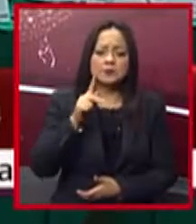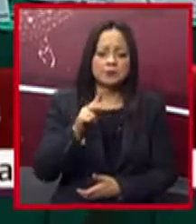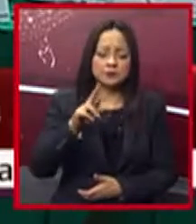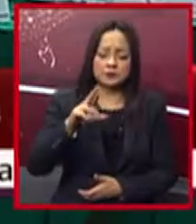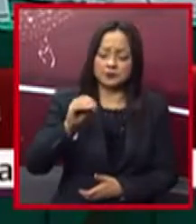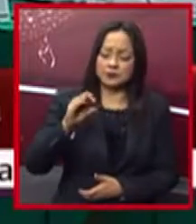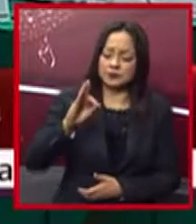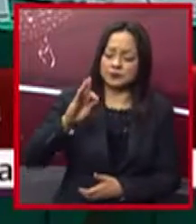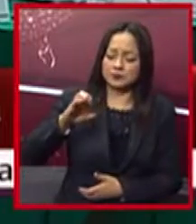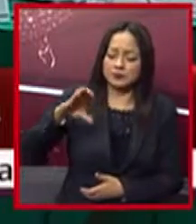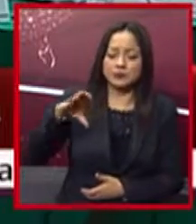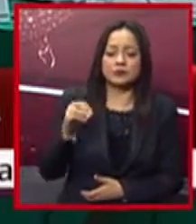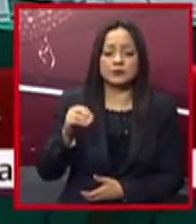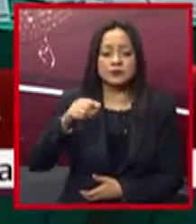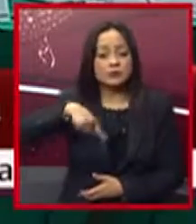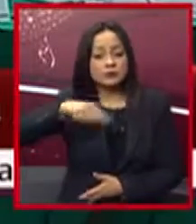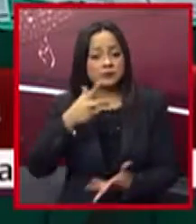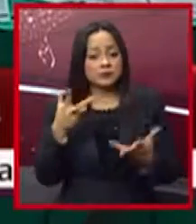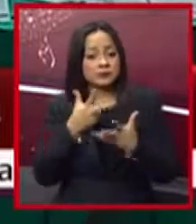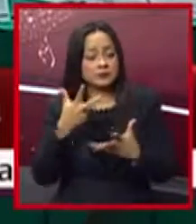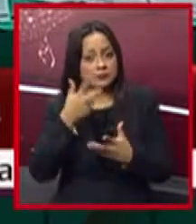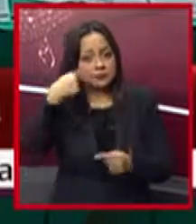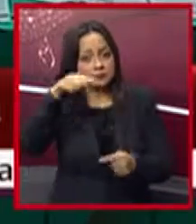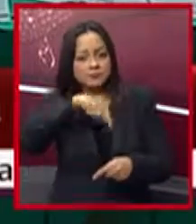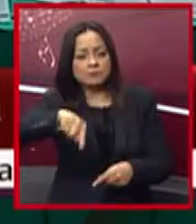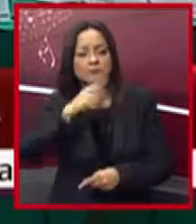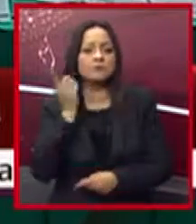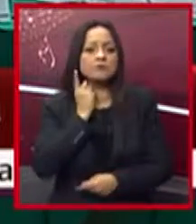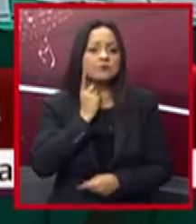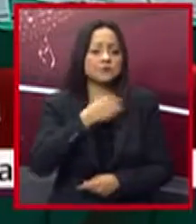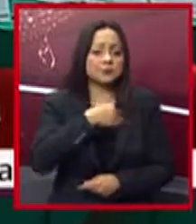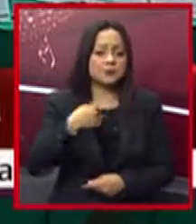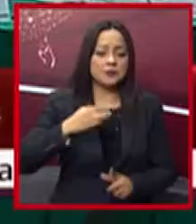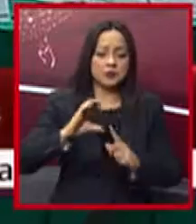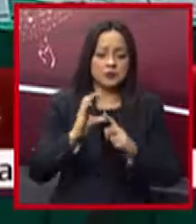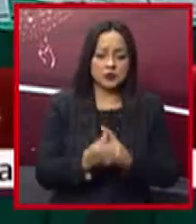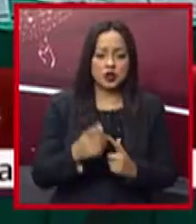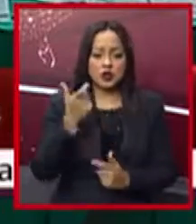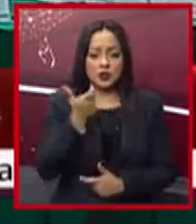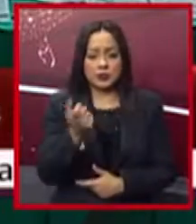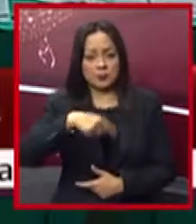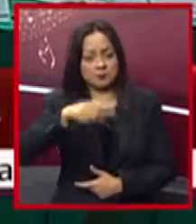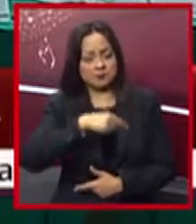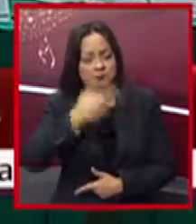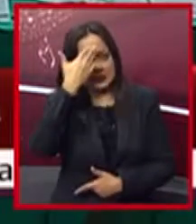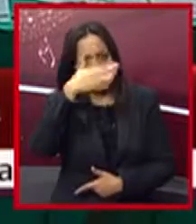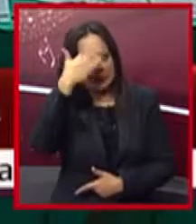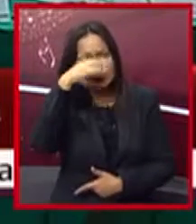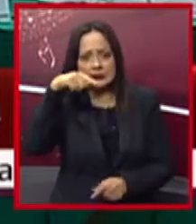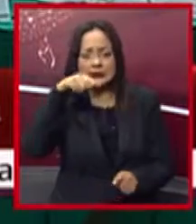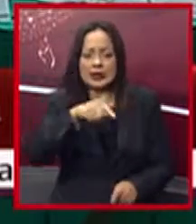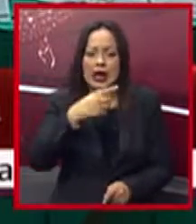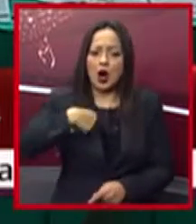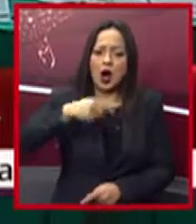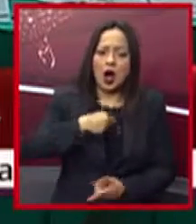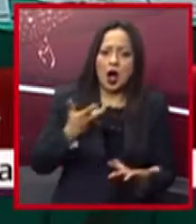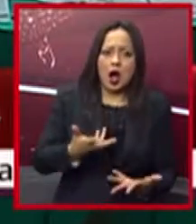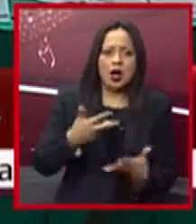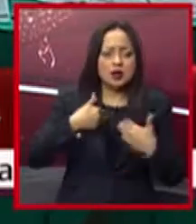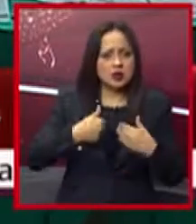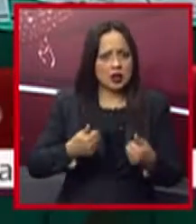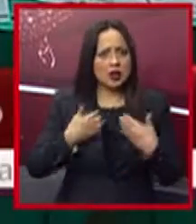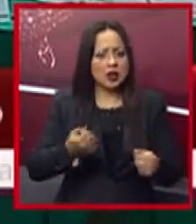Federal del Consumidor para que los diputados integrantes de esta Comisión de Economía conozcamos a